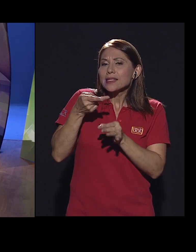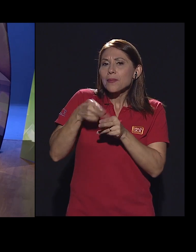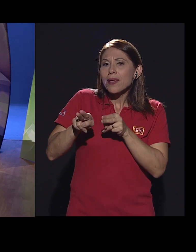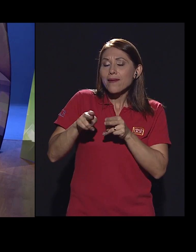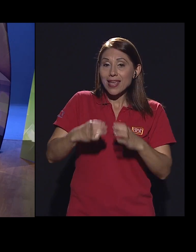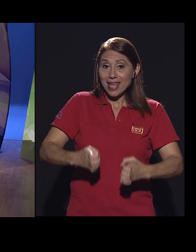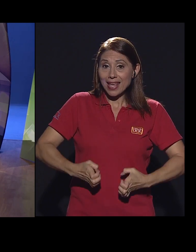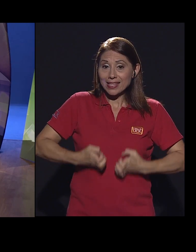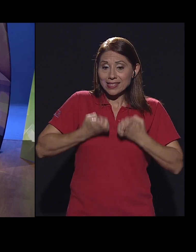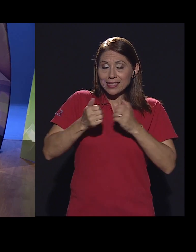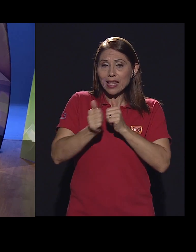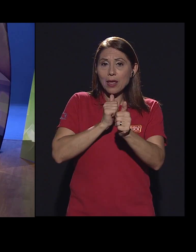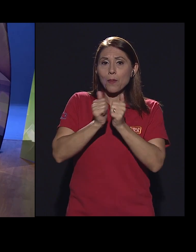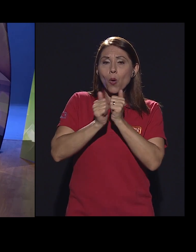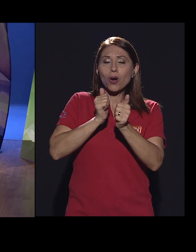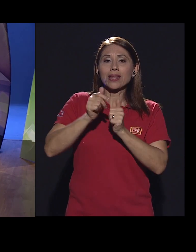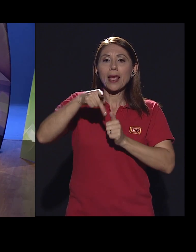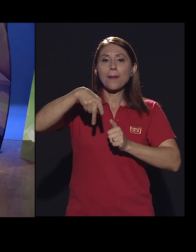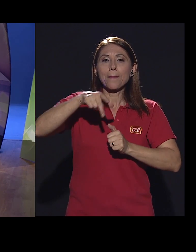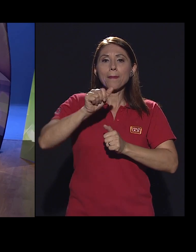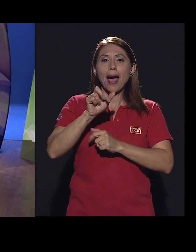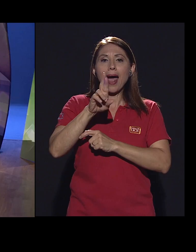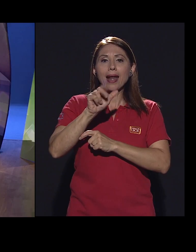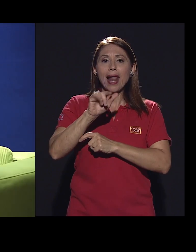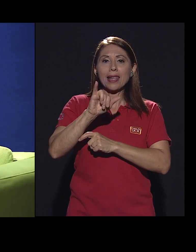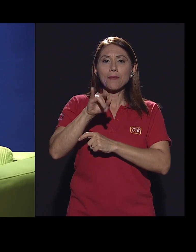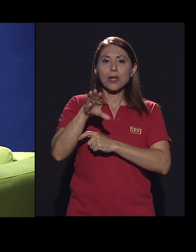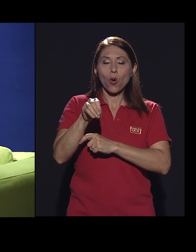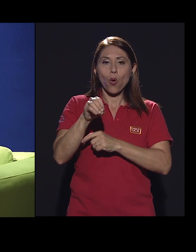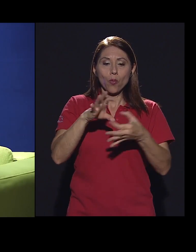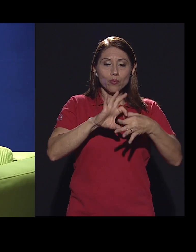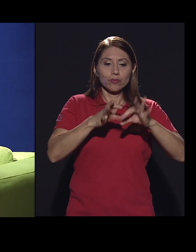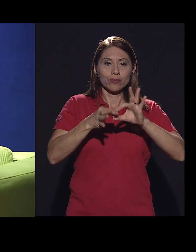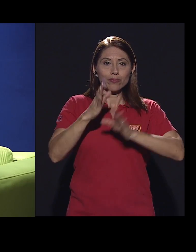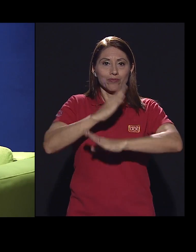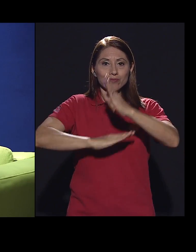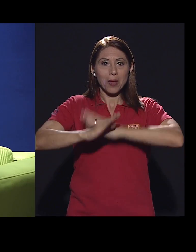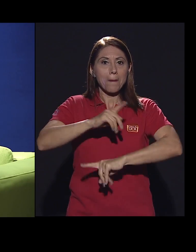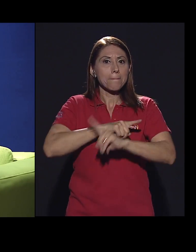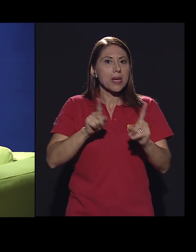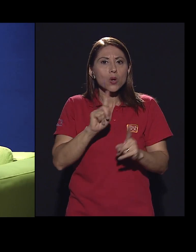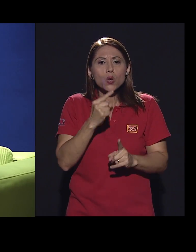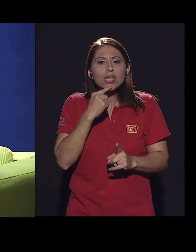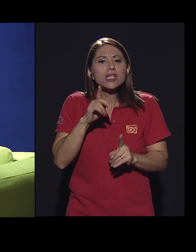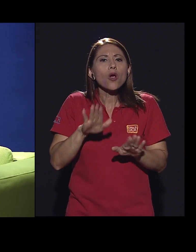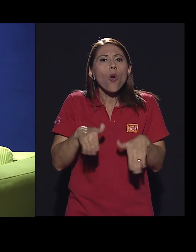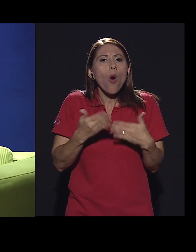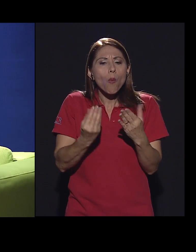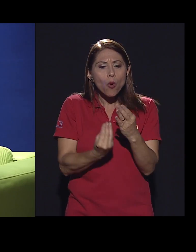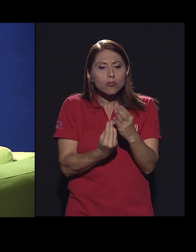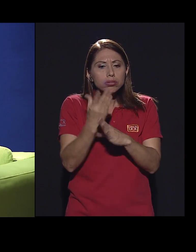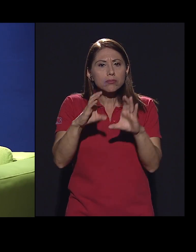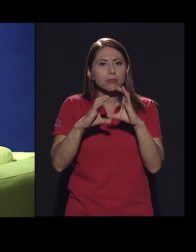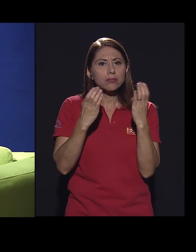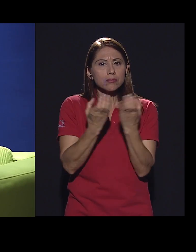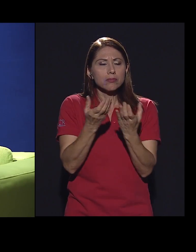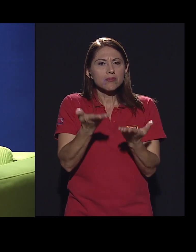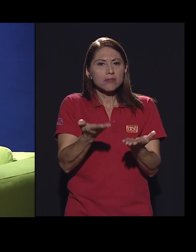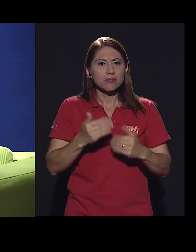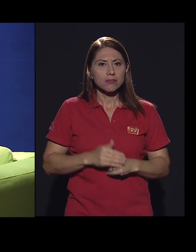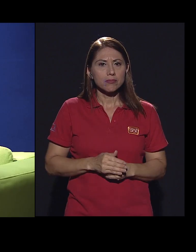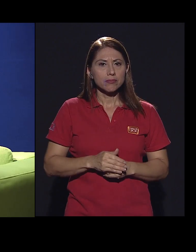que existe el deporte paralímpico, pero no hace alusión a cómo se va a estructurar este Comité Paralímpico